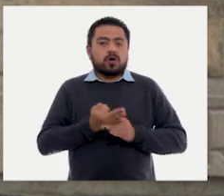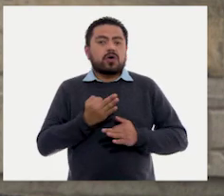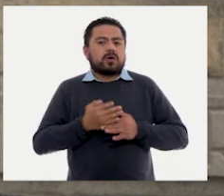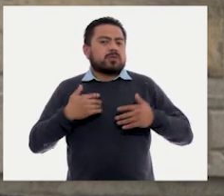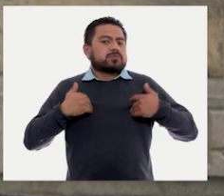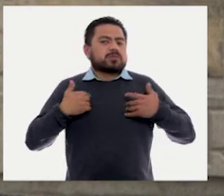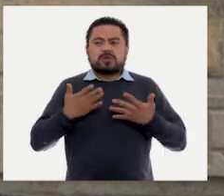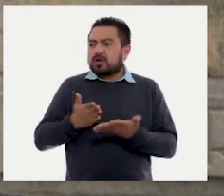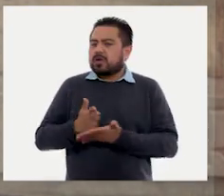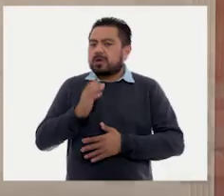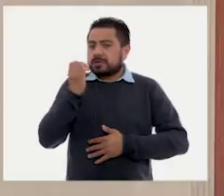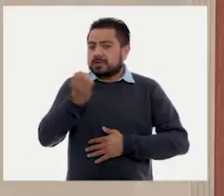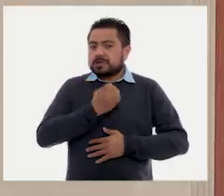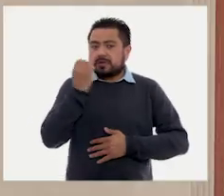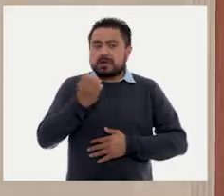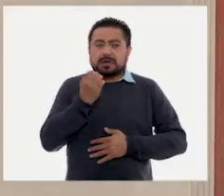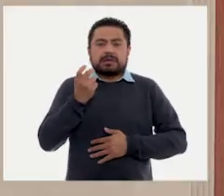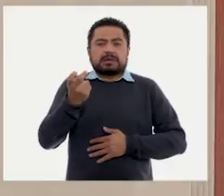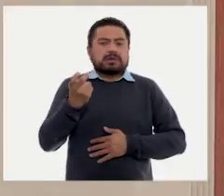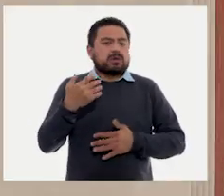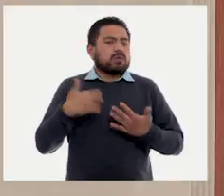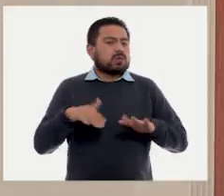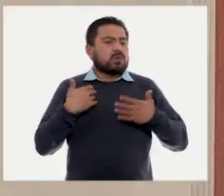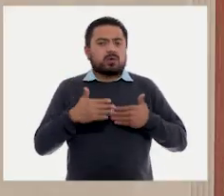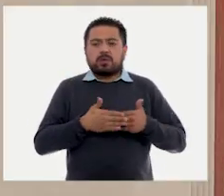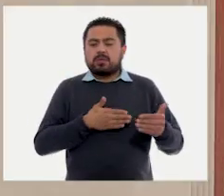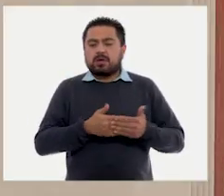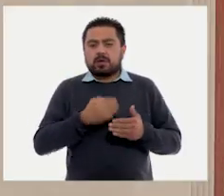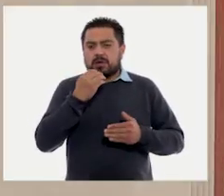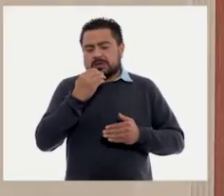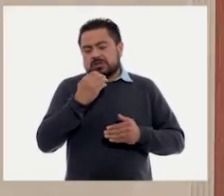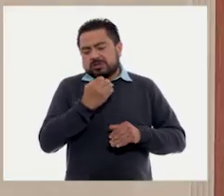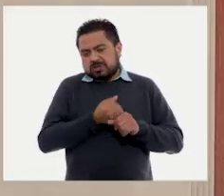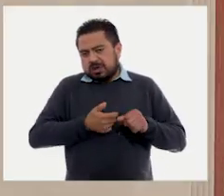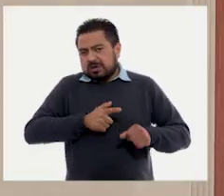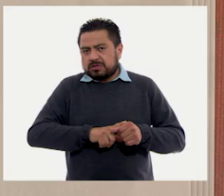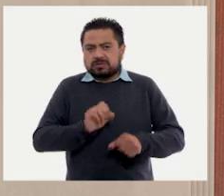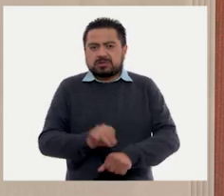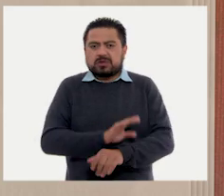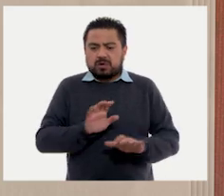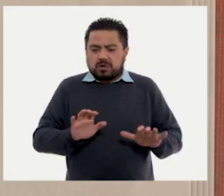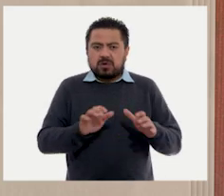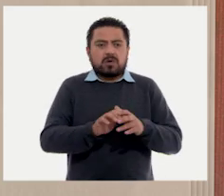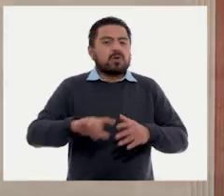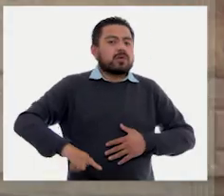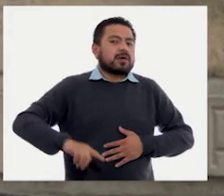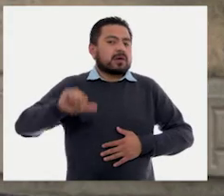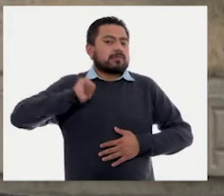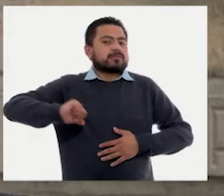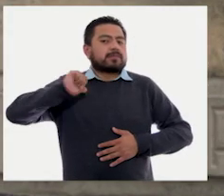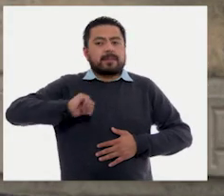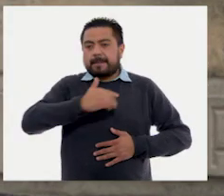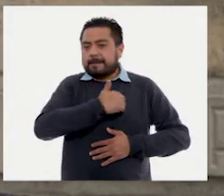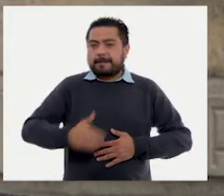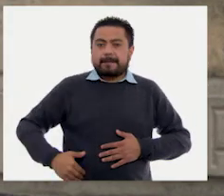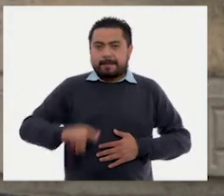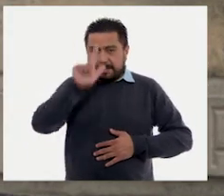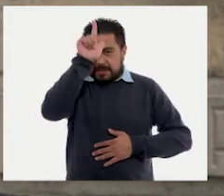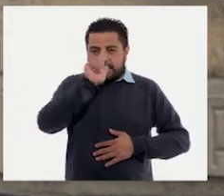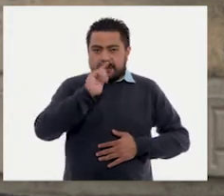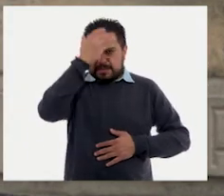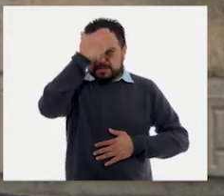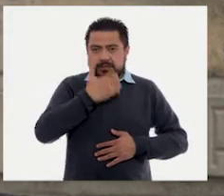visitar una escuela que fue un modelo de la educación socialista durante el gobierno del presidente Lázaro